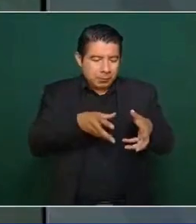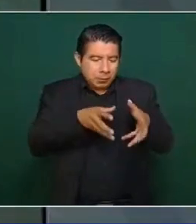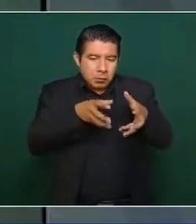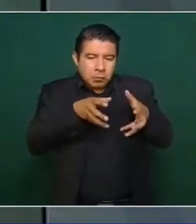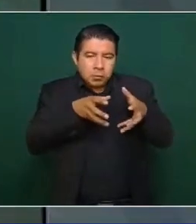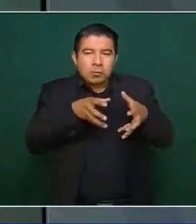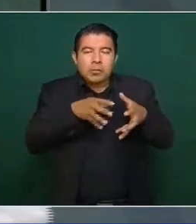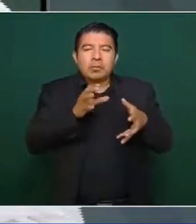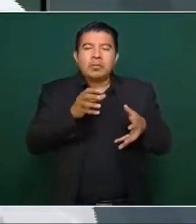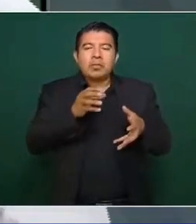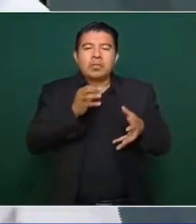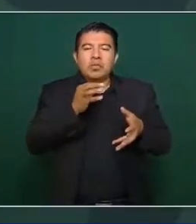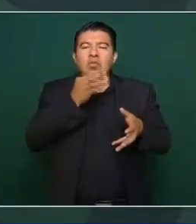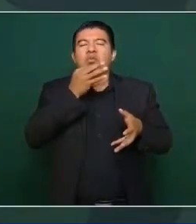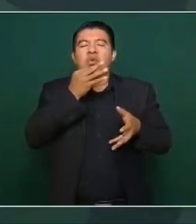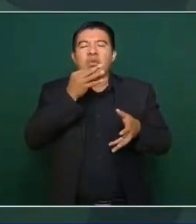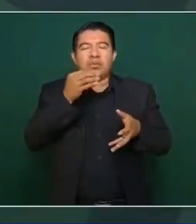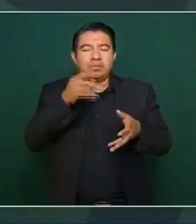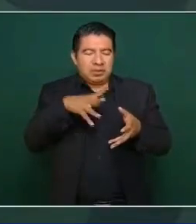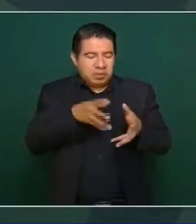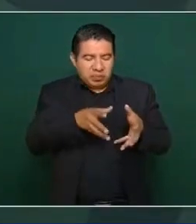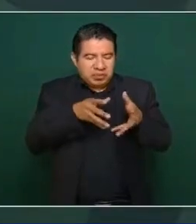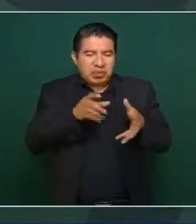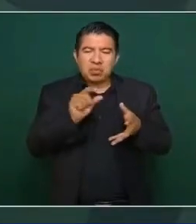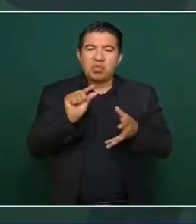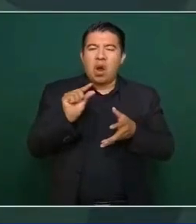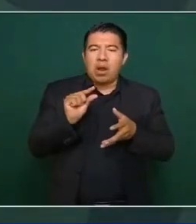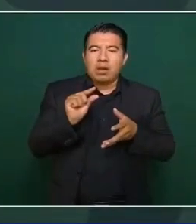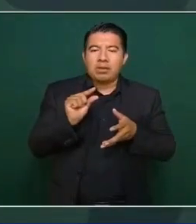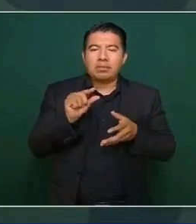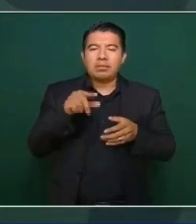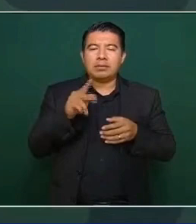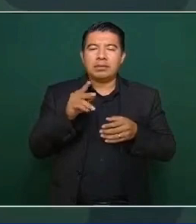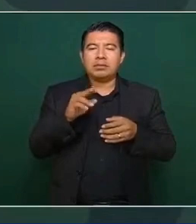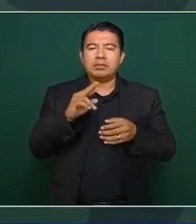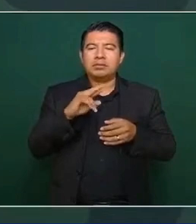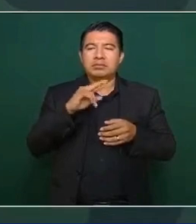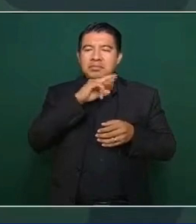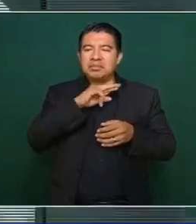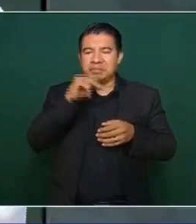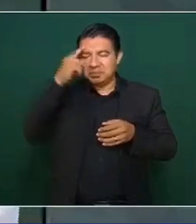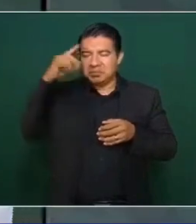pero que se pueden instalar